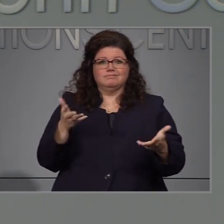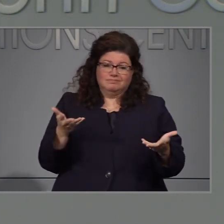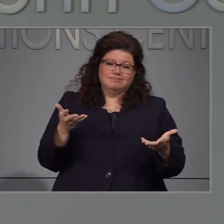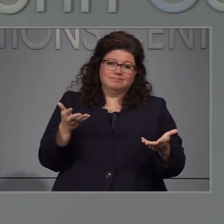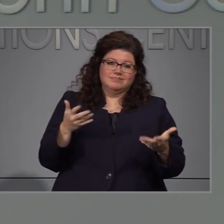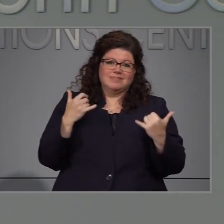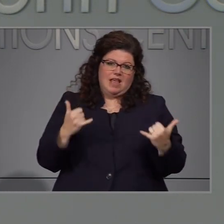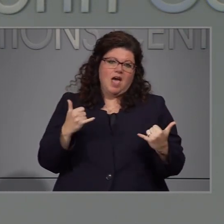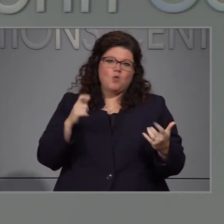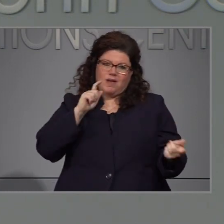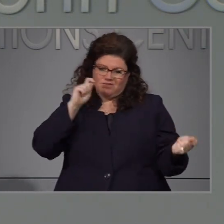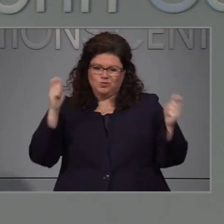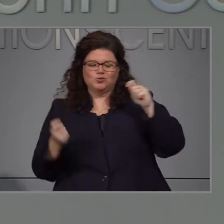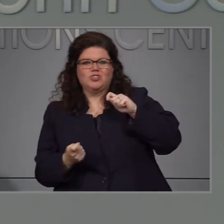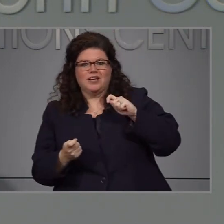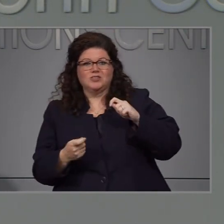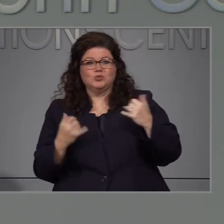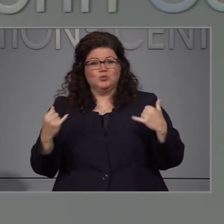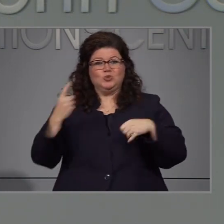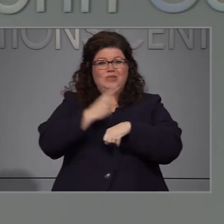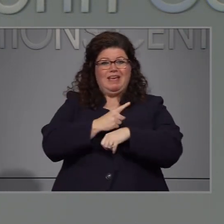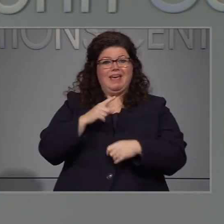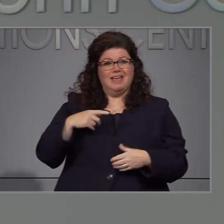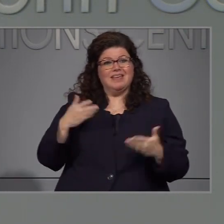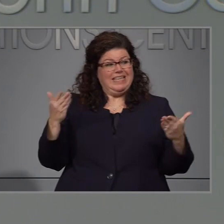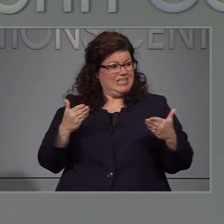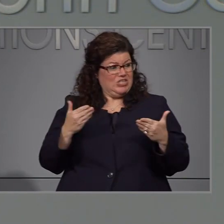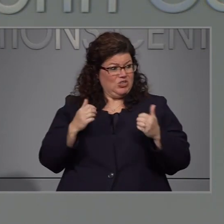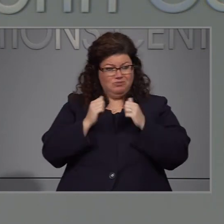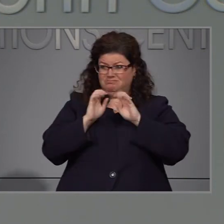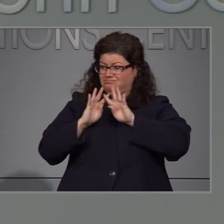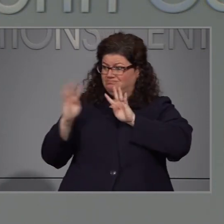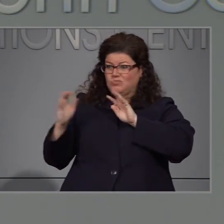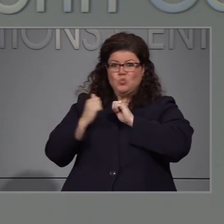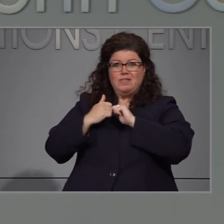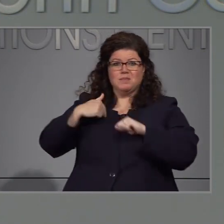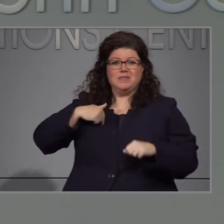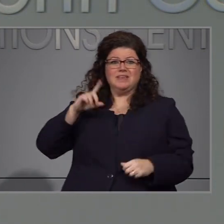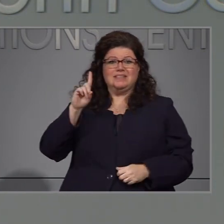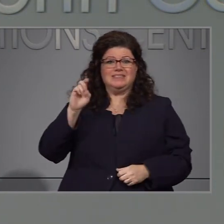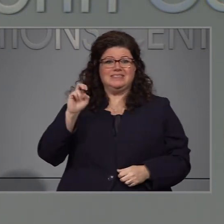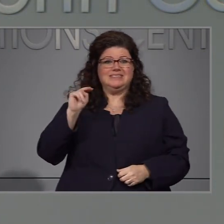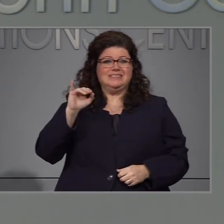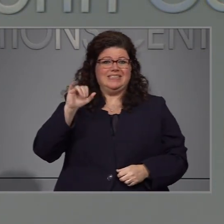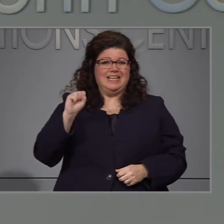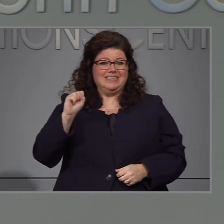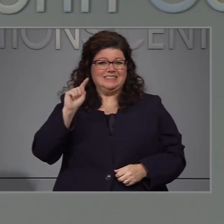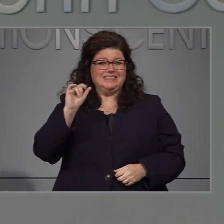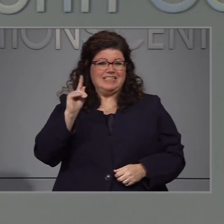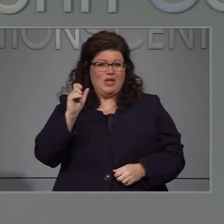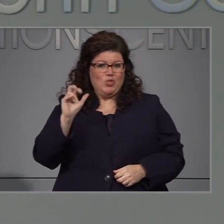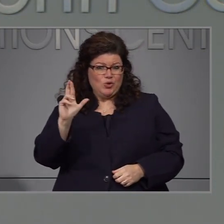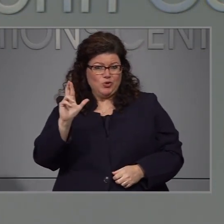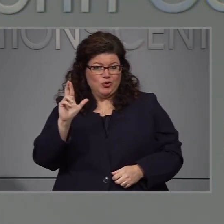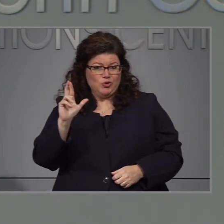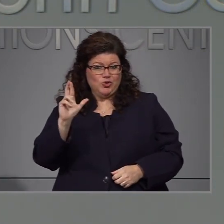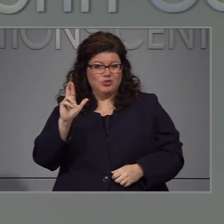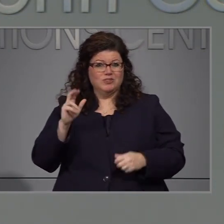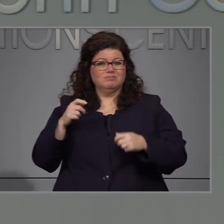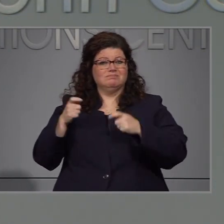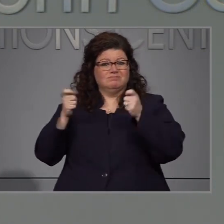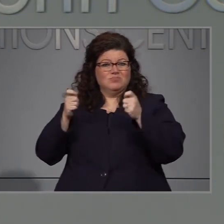día de hoy tengo mucho gusto en presentarles a Dennis Taylor, es el presidente de la Asociación de Enfermeros